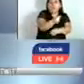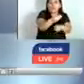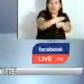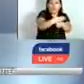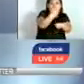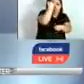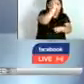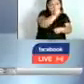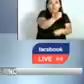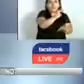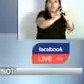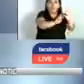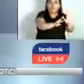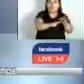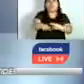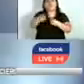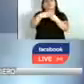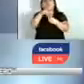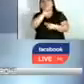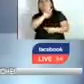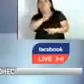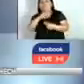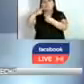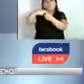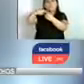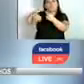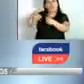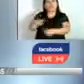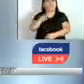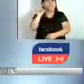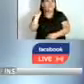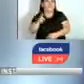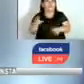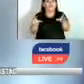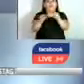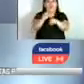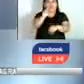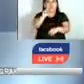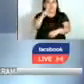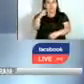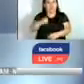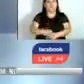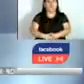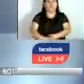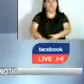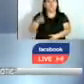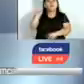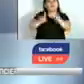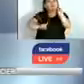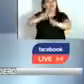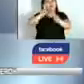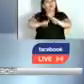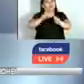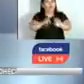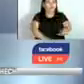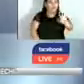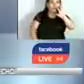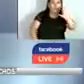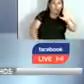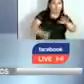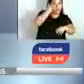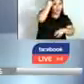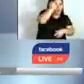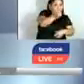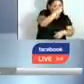7, Arena 2, Gana 1, para totalizar 10. En Santa Ana, los 7 legisladores serían 5 de Nuevas